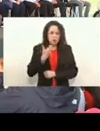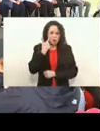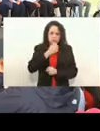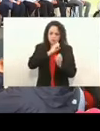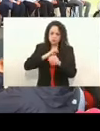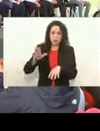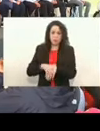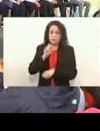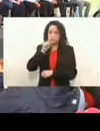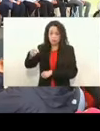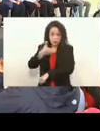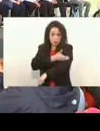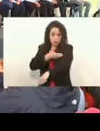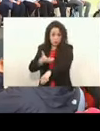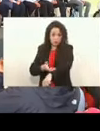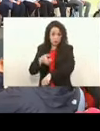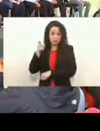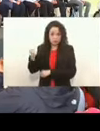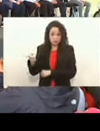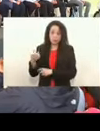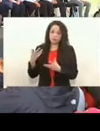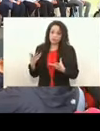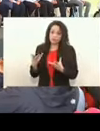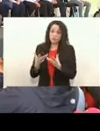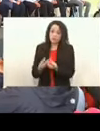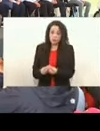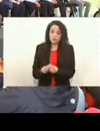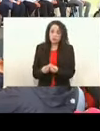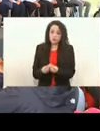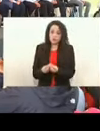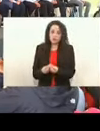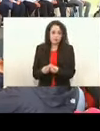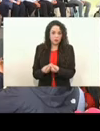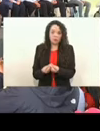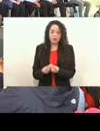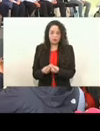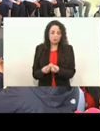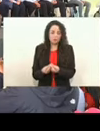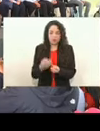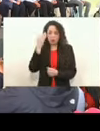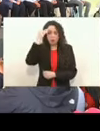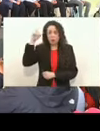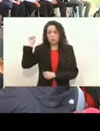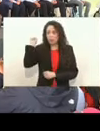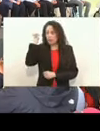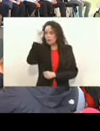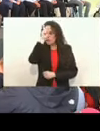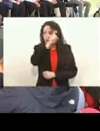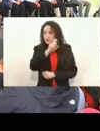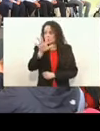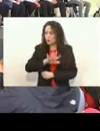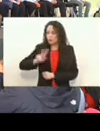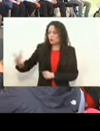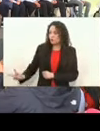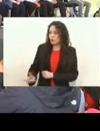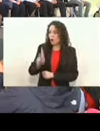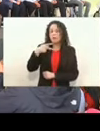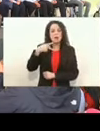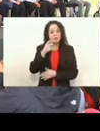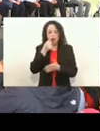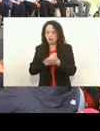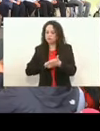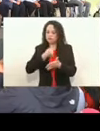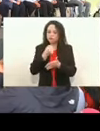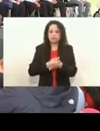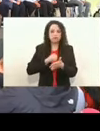ESME estuvieron caminando en los momentos más difíciles que vivieron nuestros pueblos.